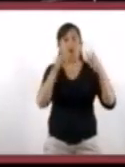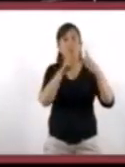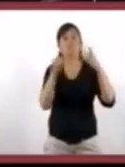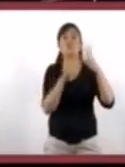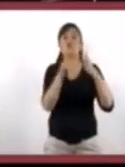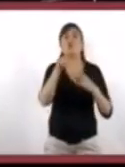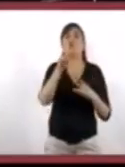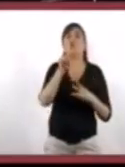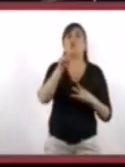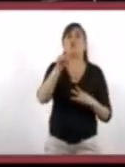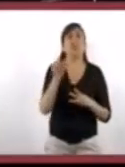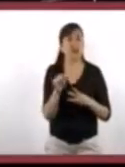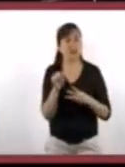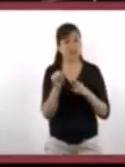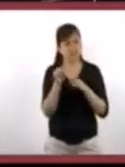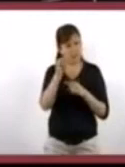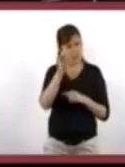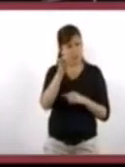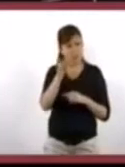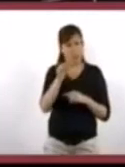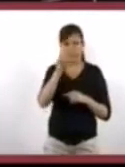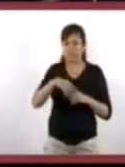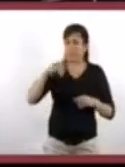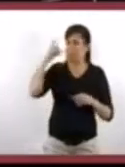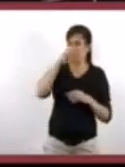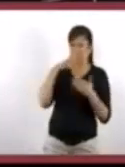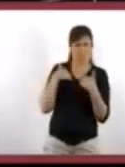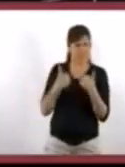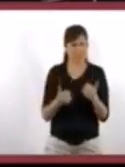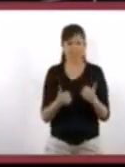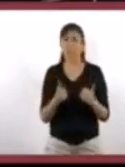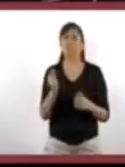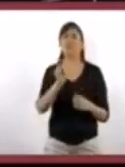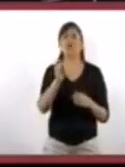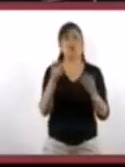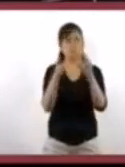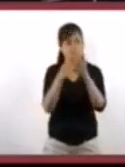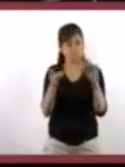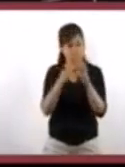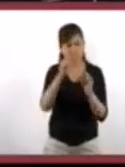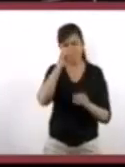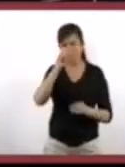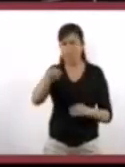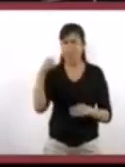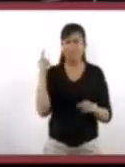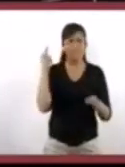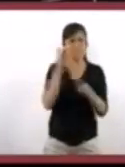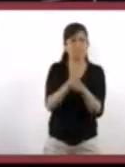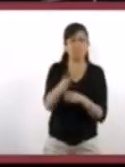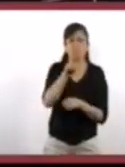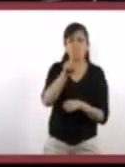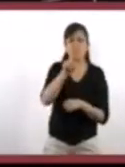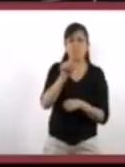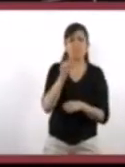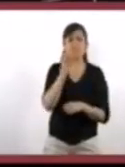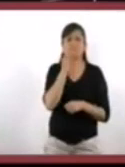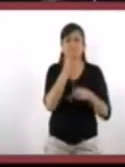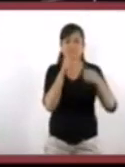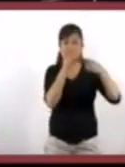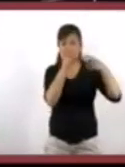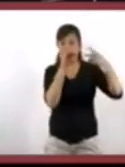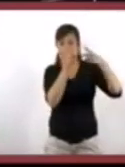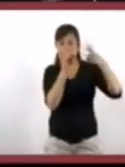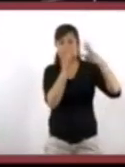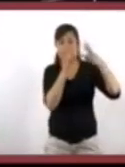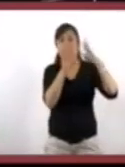tiende a olvidar, que suena como si fuera muy complicada, pero veremos que se calcula de manera inmediata y de hecho es la